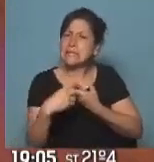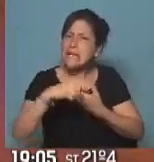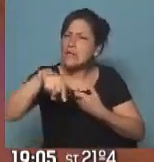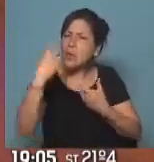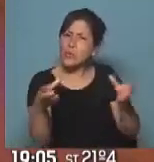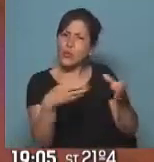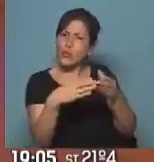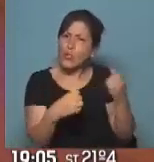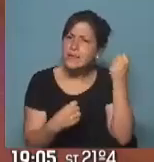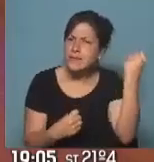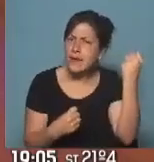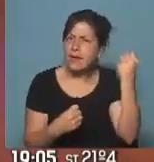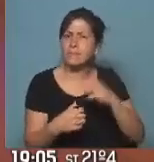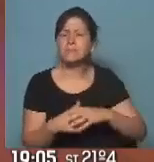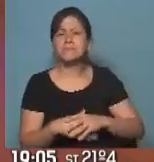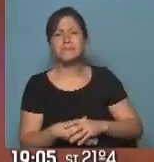izquierda. Mariano, adelante.